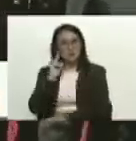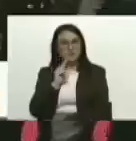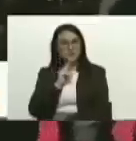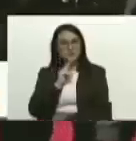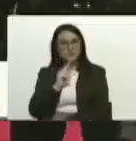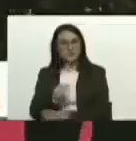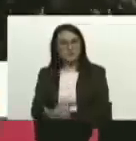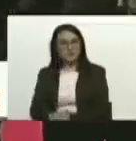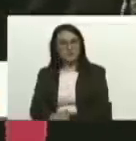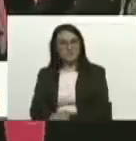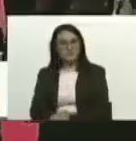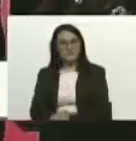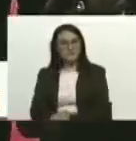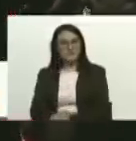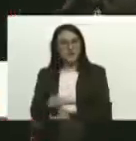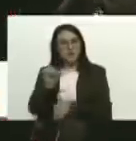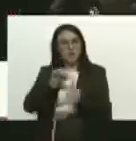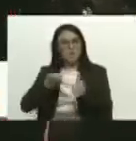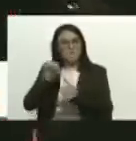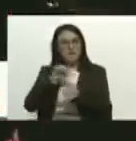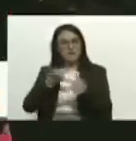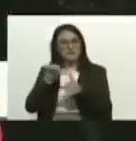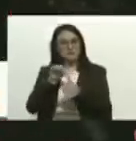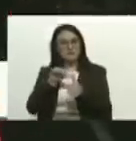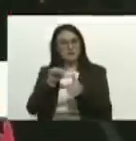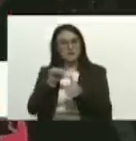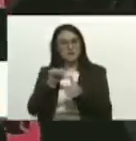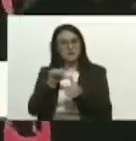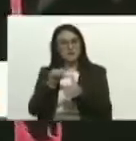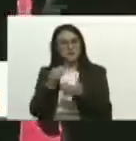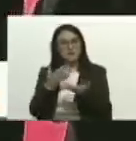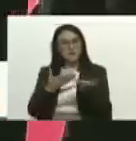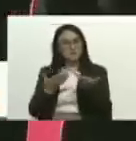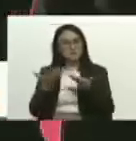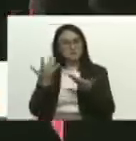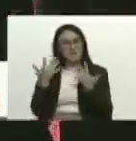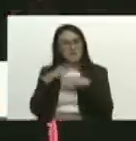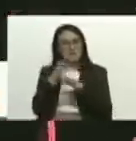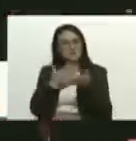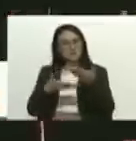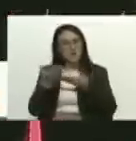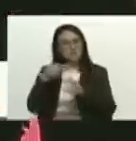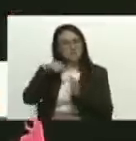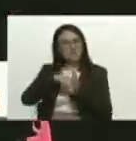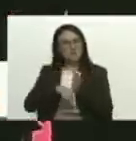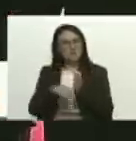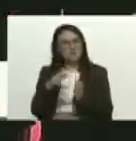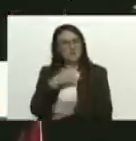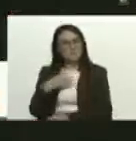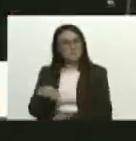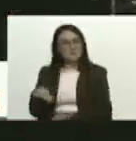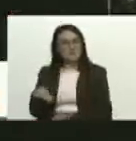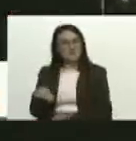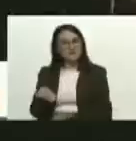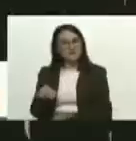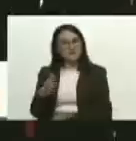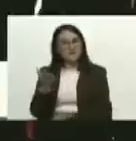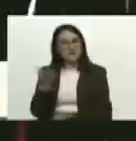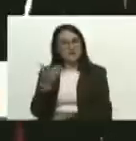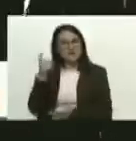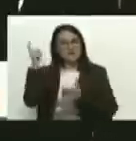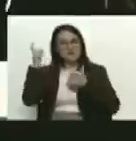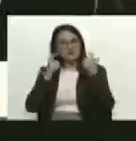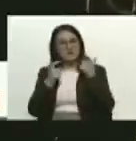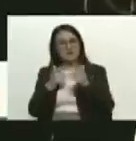Bolivariana. La cooperación e integración bilateral se profundizó durante la presidencia del comandante